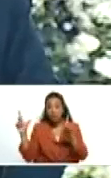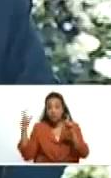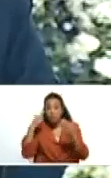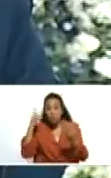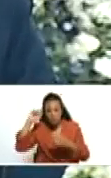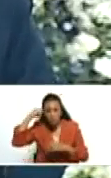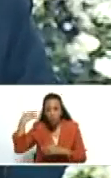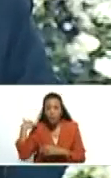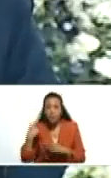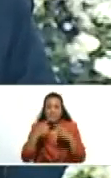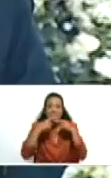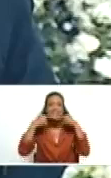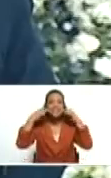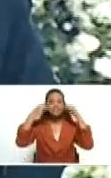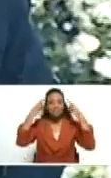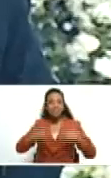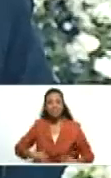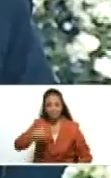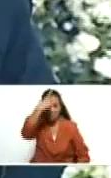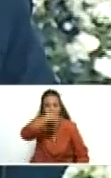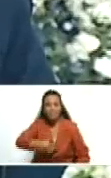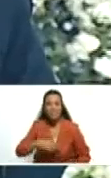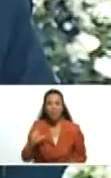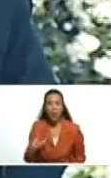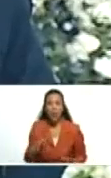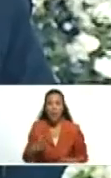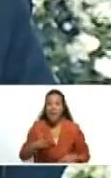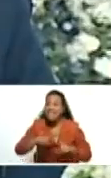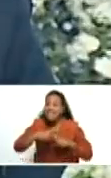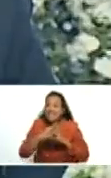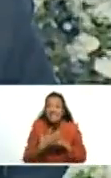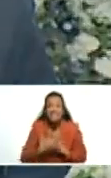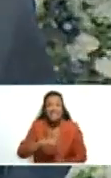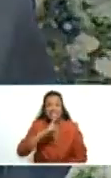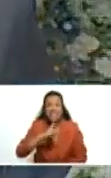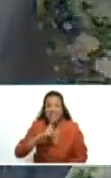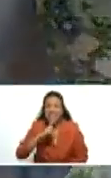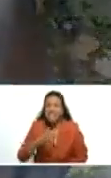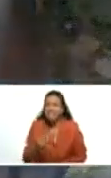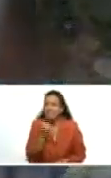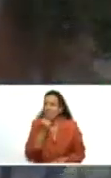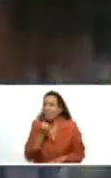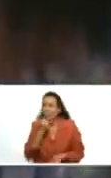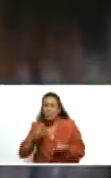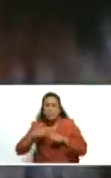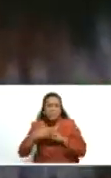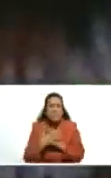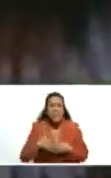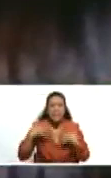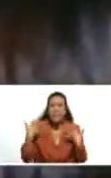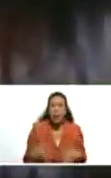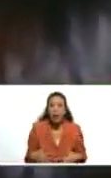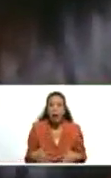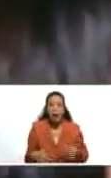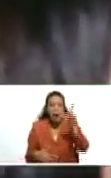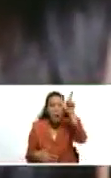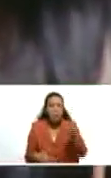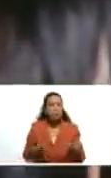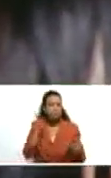Y él con su sonrisa de siempre, en las peores circunstancias de incertidumbre, allí estaba el